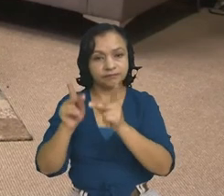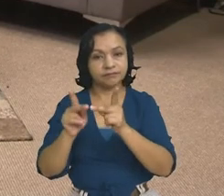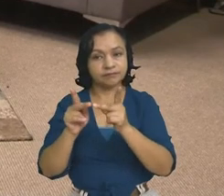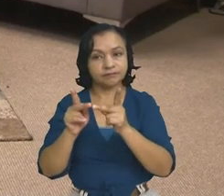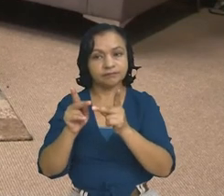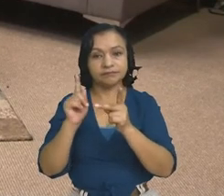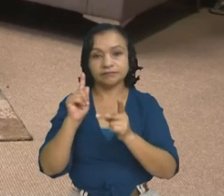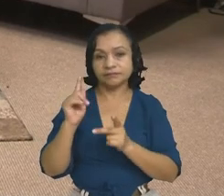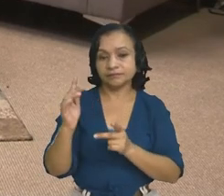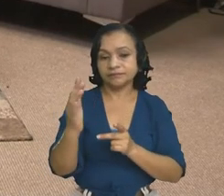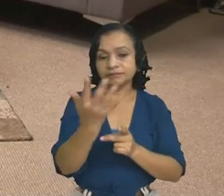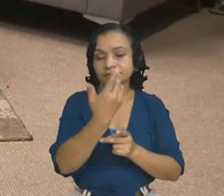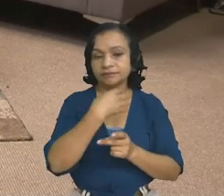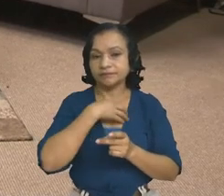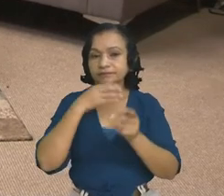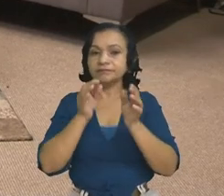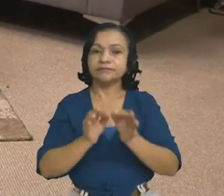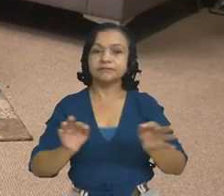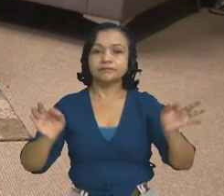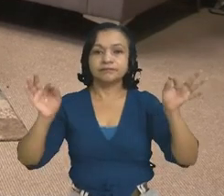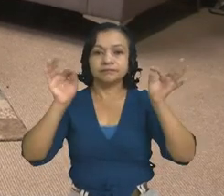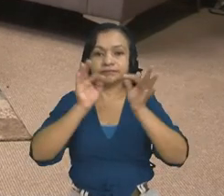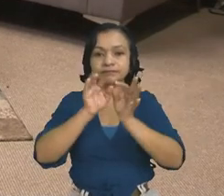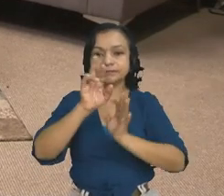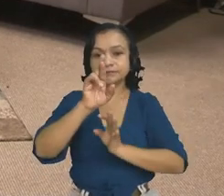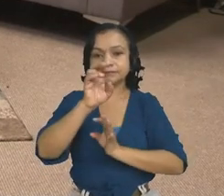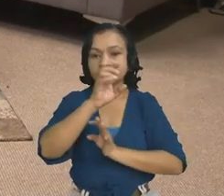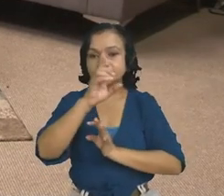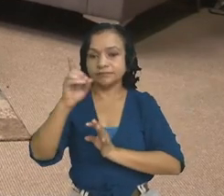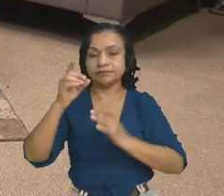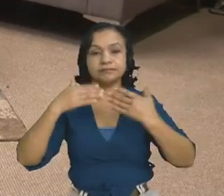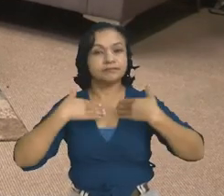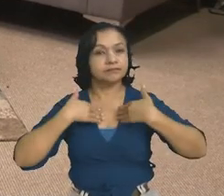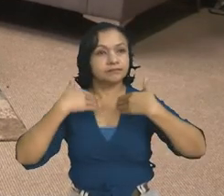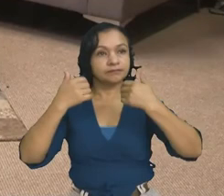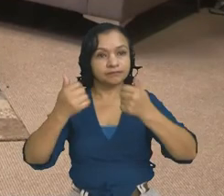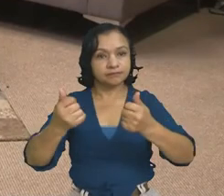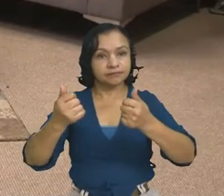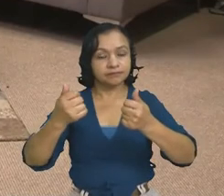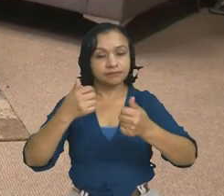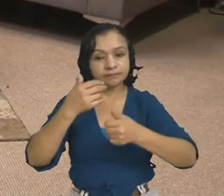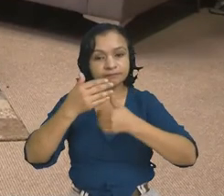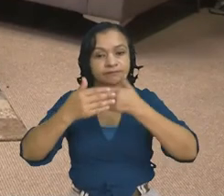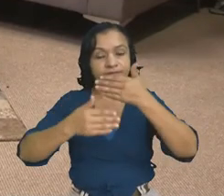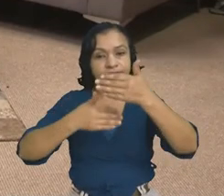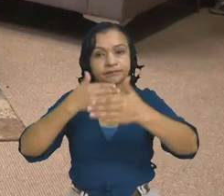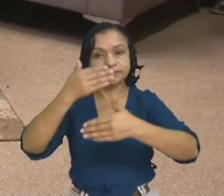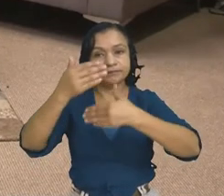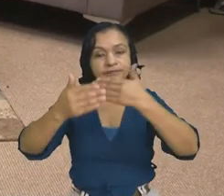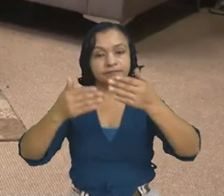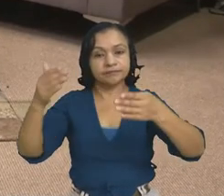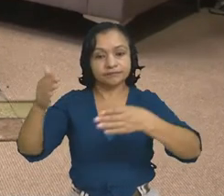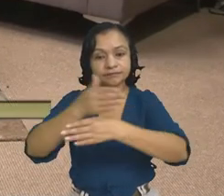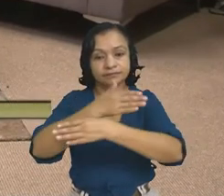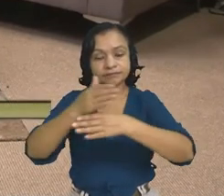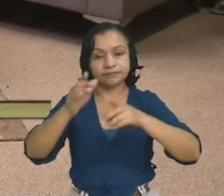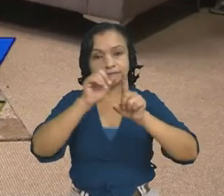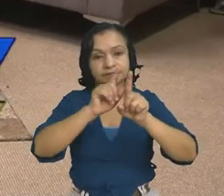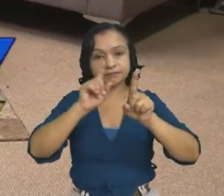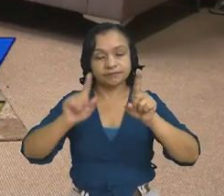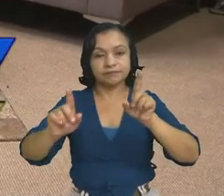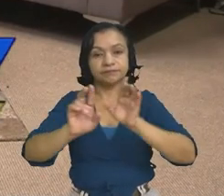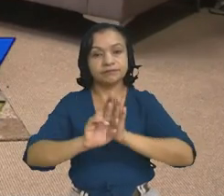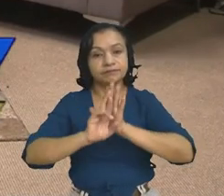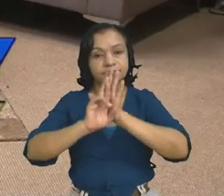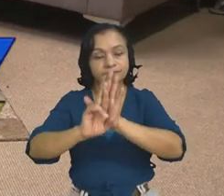para nosotros es muy importante cómo esa red de atención en salud se va realmente consolidando a través de los diferentes niveles de respuesta